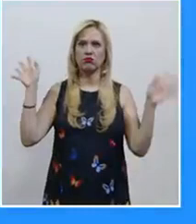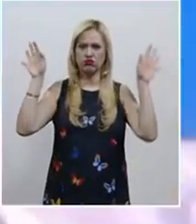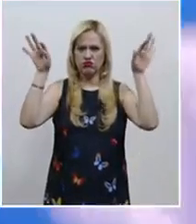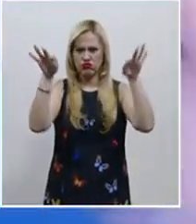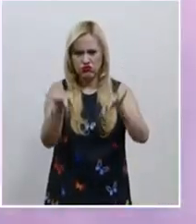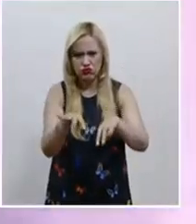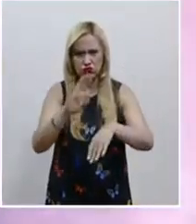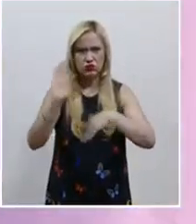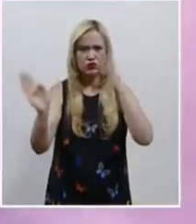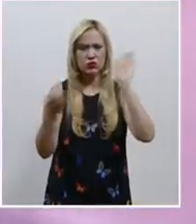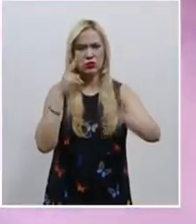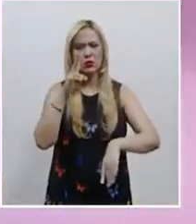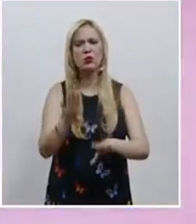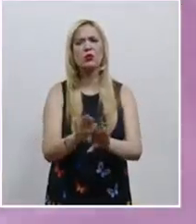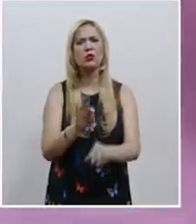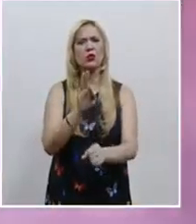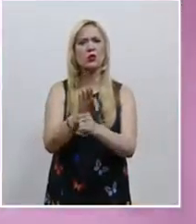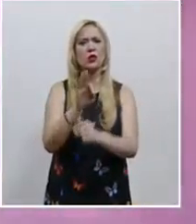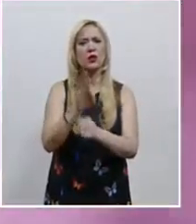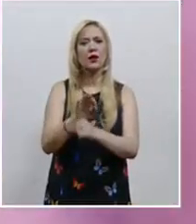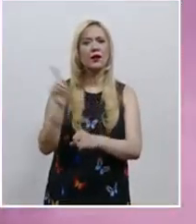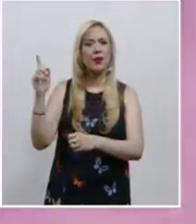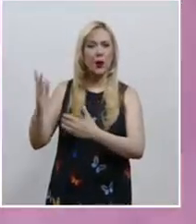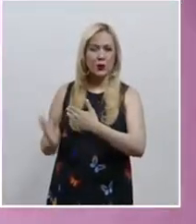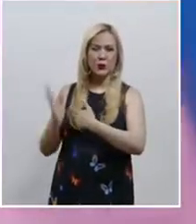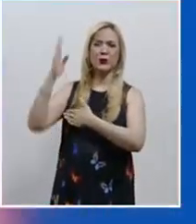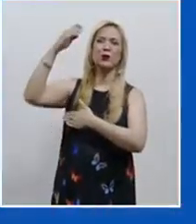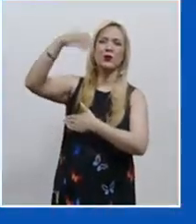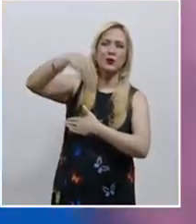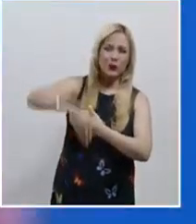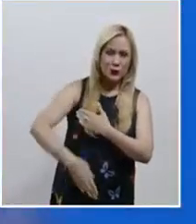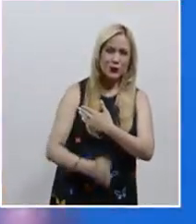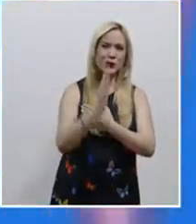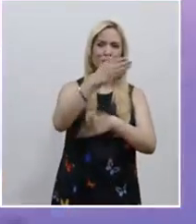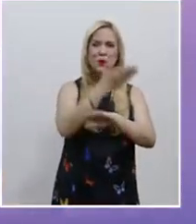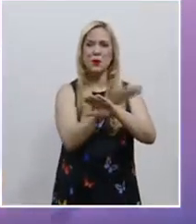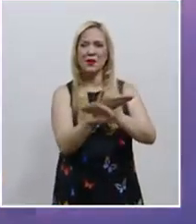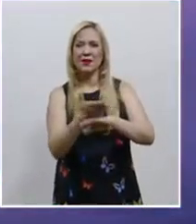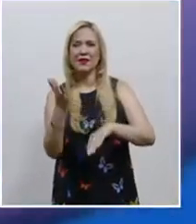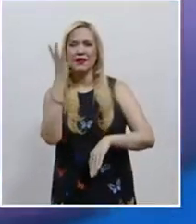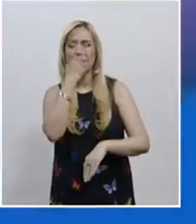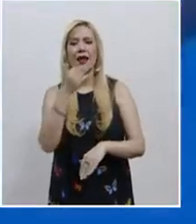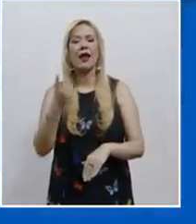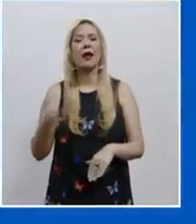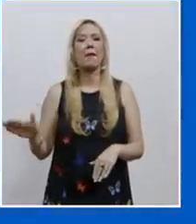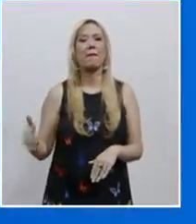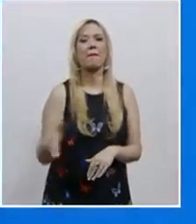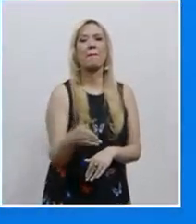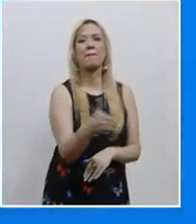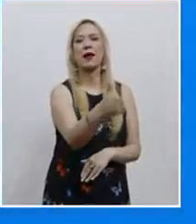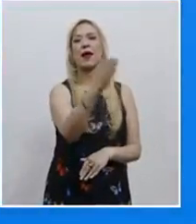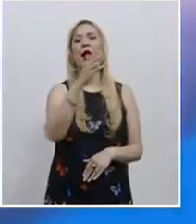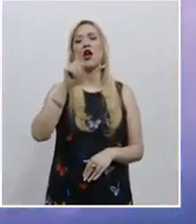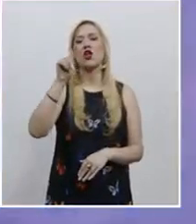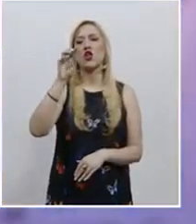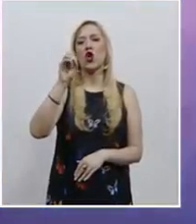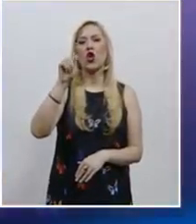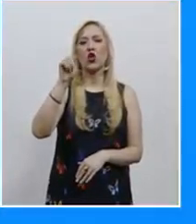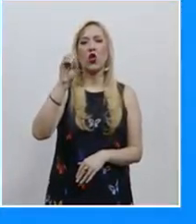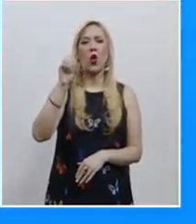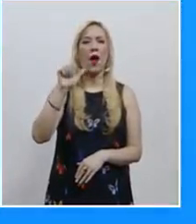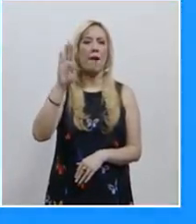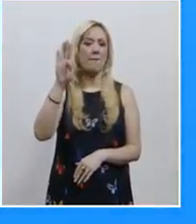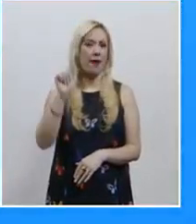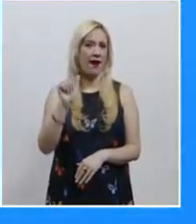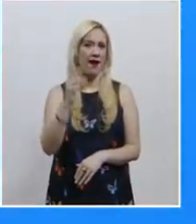plan de acción para la protección de la vaquita marina y el combate al tráfico ilegal del pez totuaba por parte del Comité Permanente de la